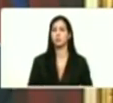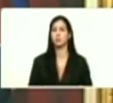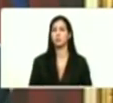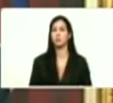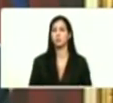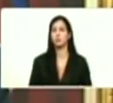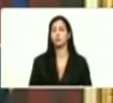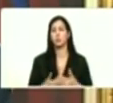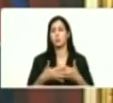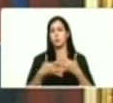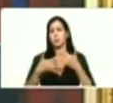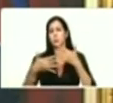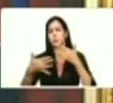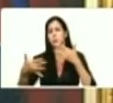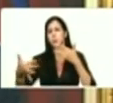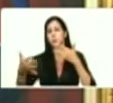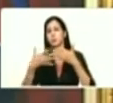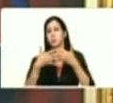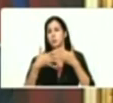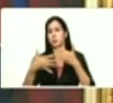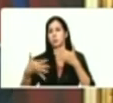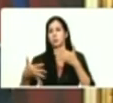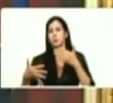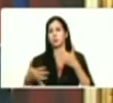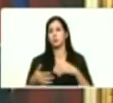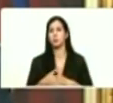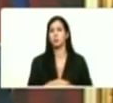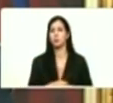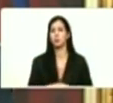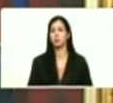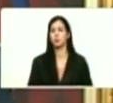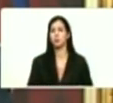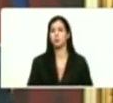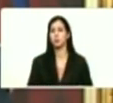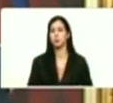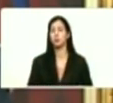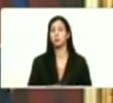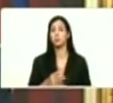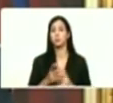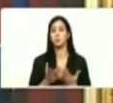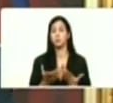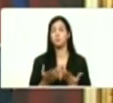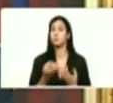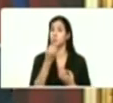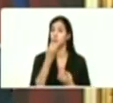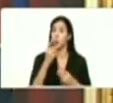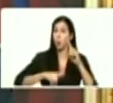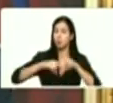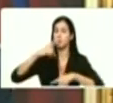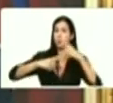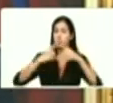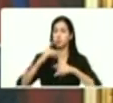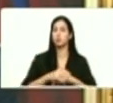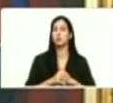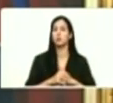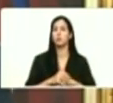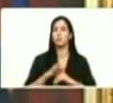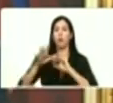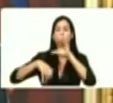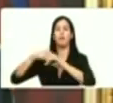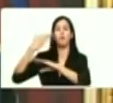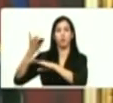deslizándose un conjunto de productos y bienes para su importación